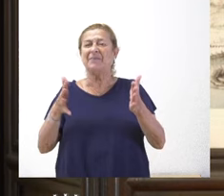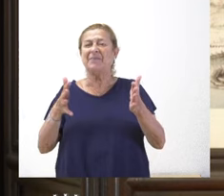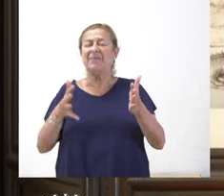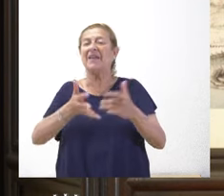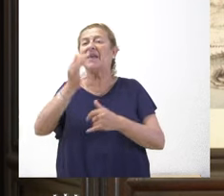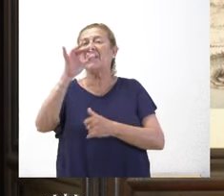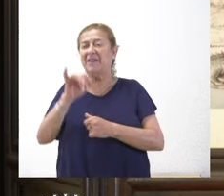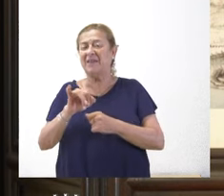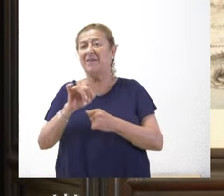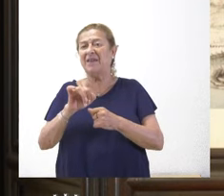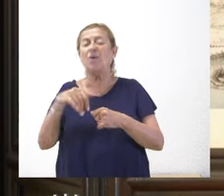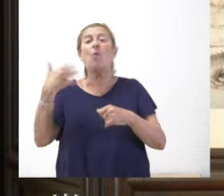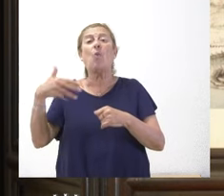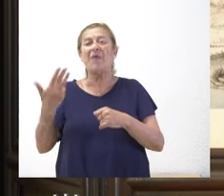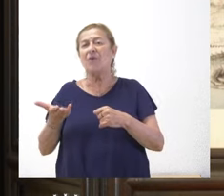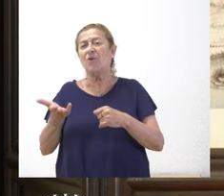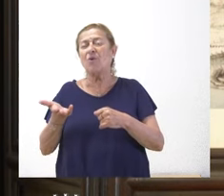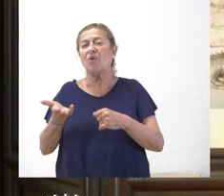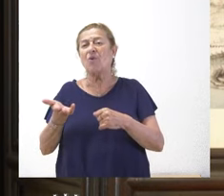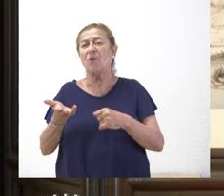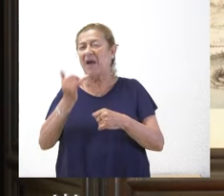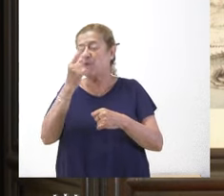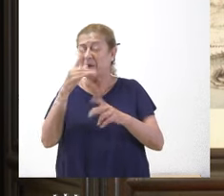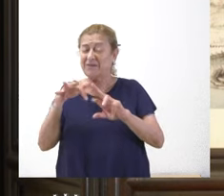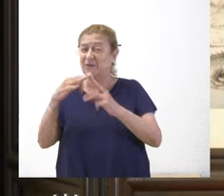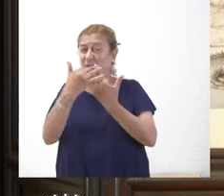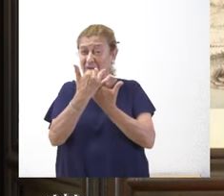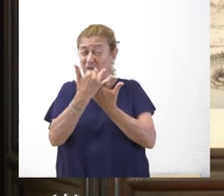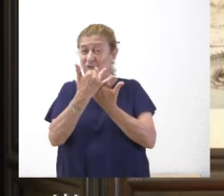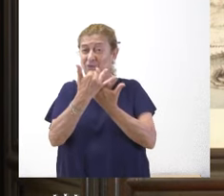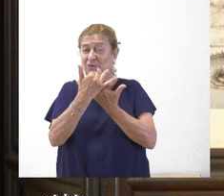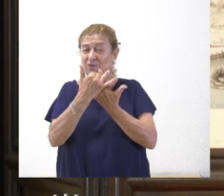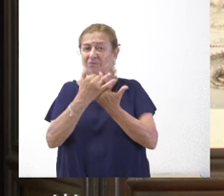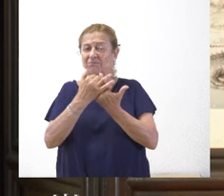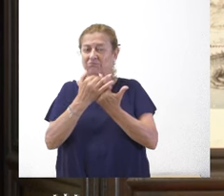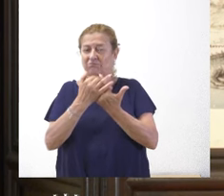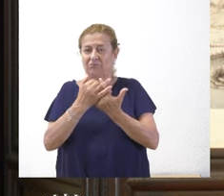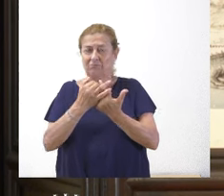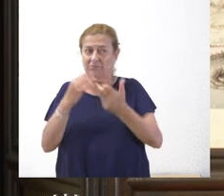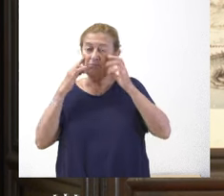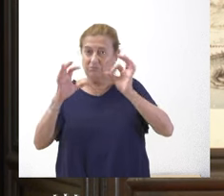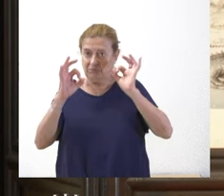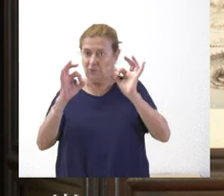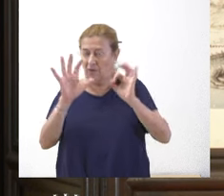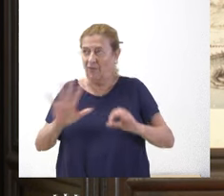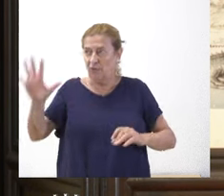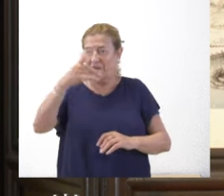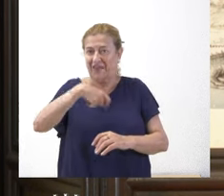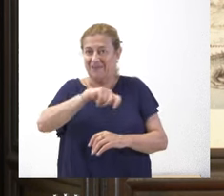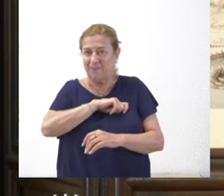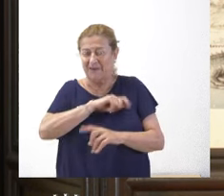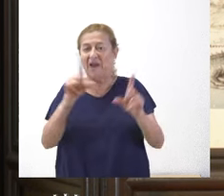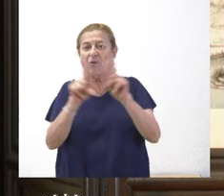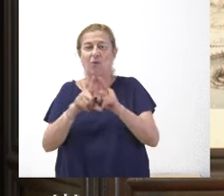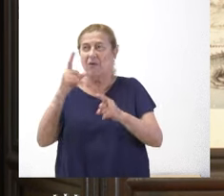y cuando hay una situación crítica en una parte de España como es